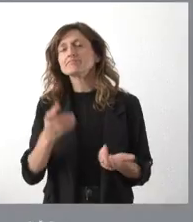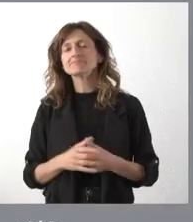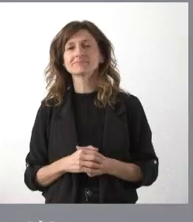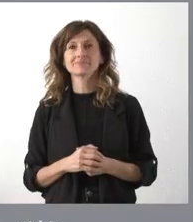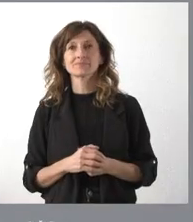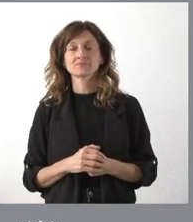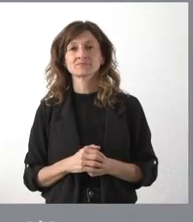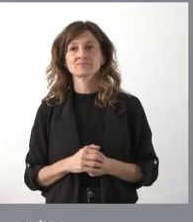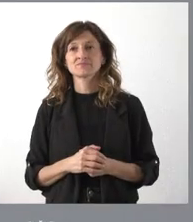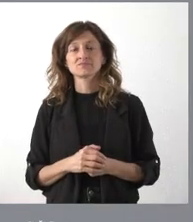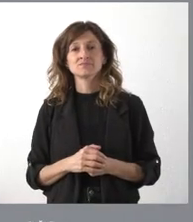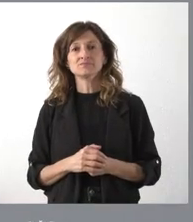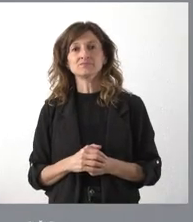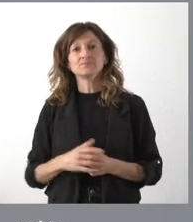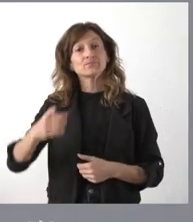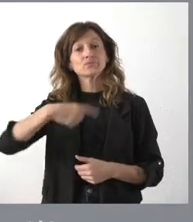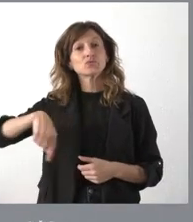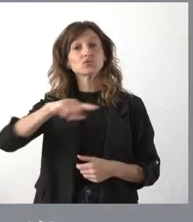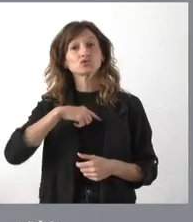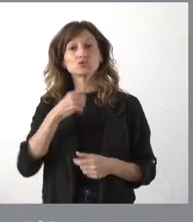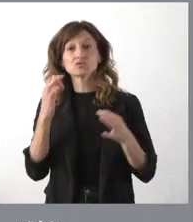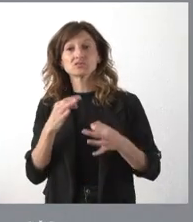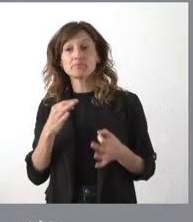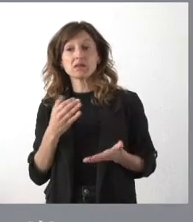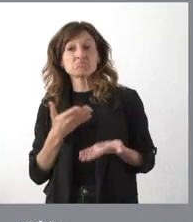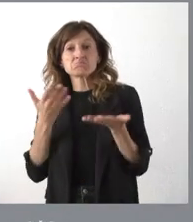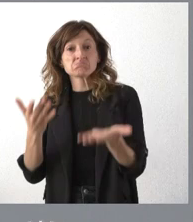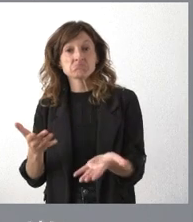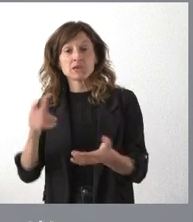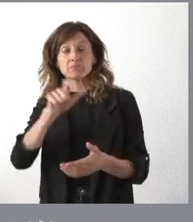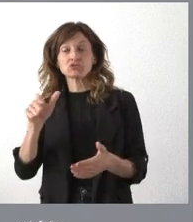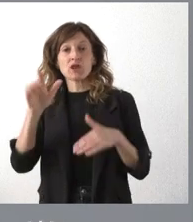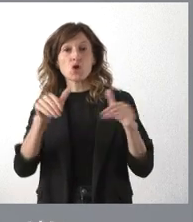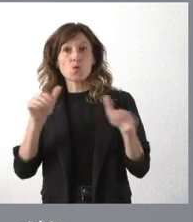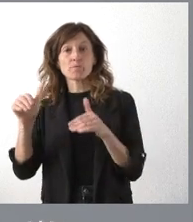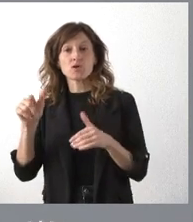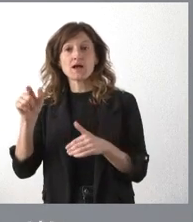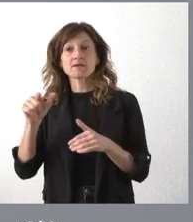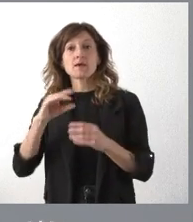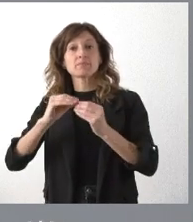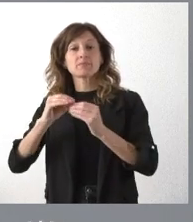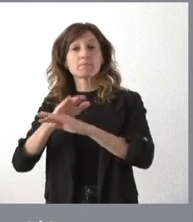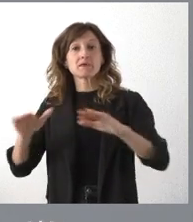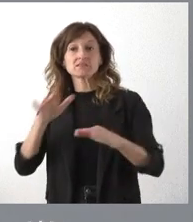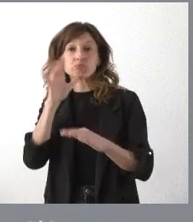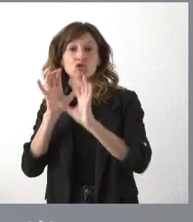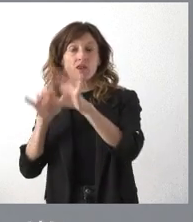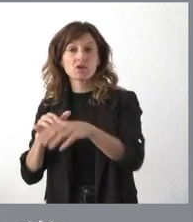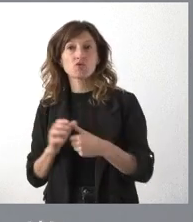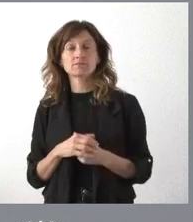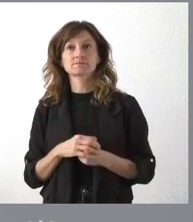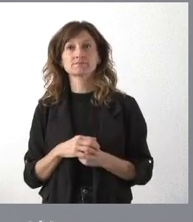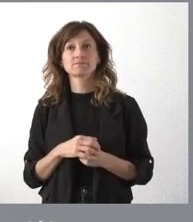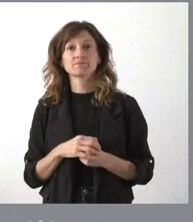Nosotros siempre hemos estado a disposición de los convocantes los convocantes decidieron poner en marcha la mesa por León si los convocó a la junta de castillero ahí fuimos